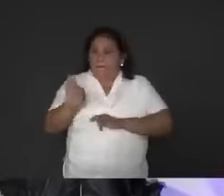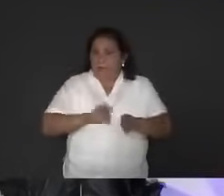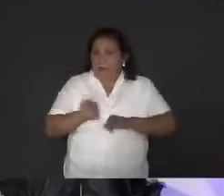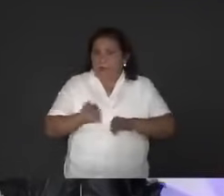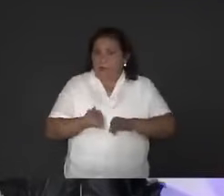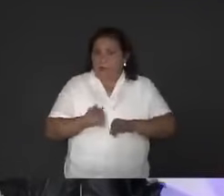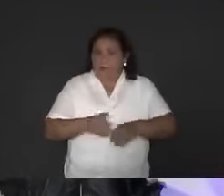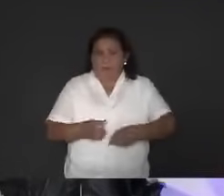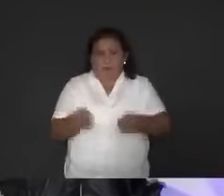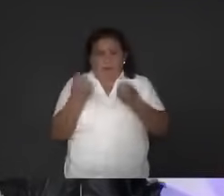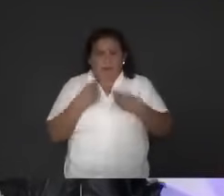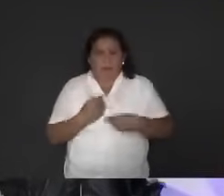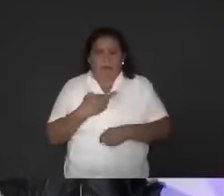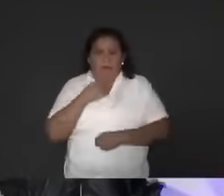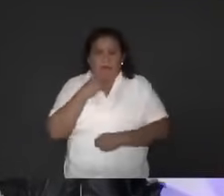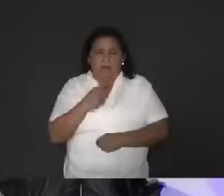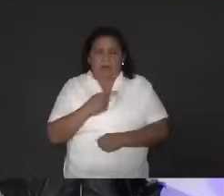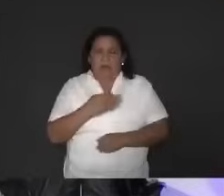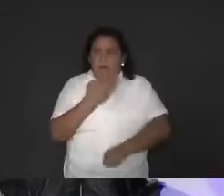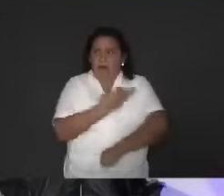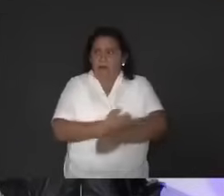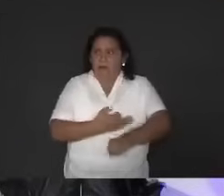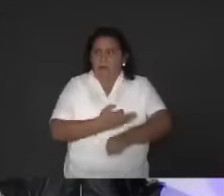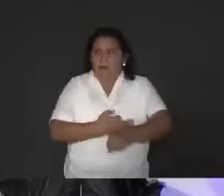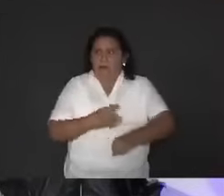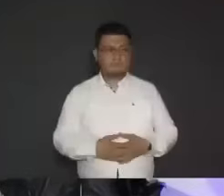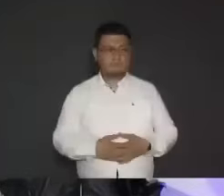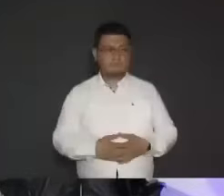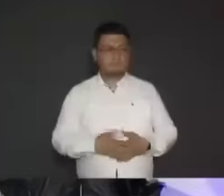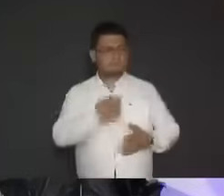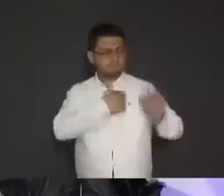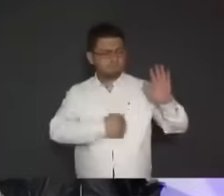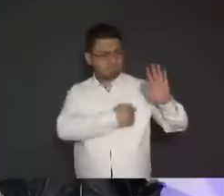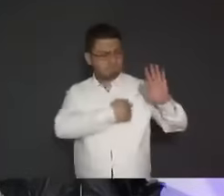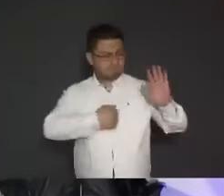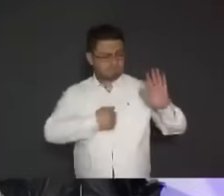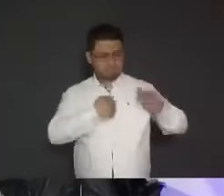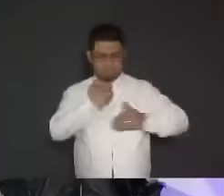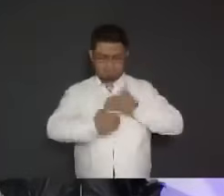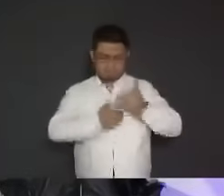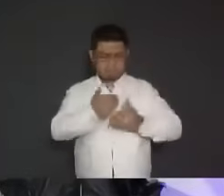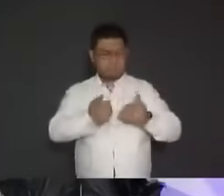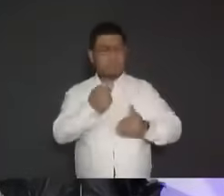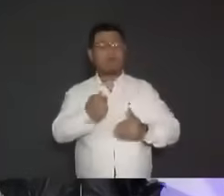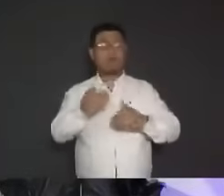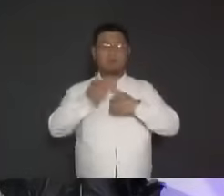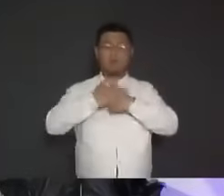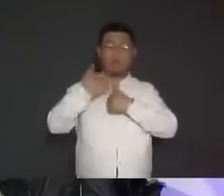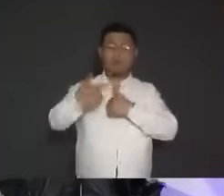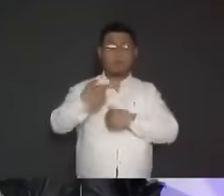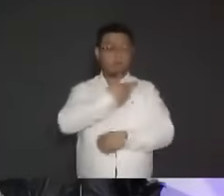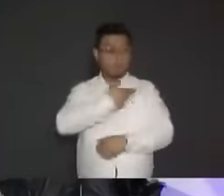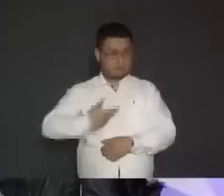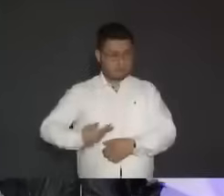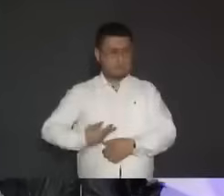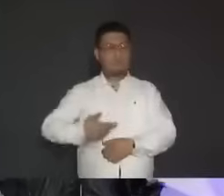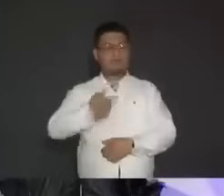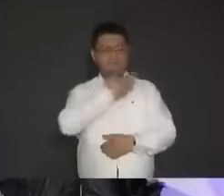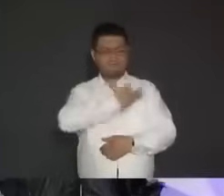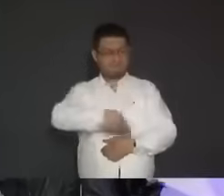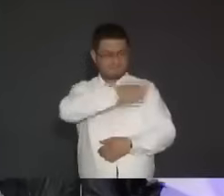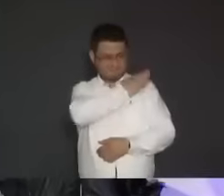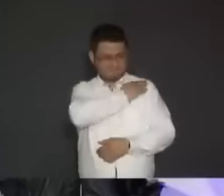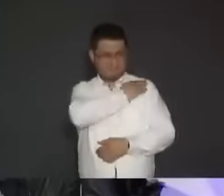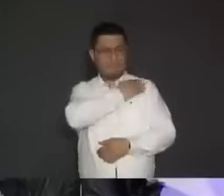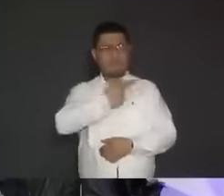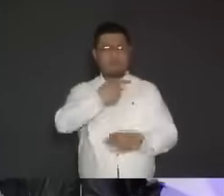da bienestar a nuestras familias. Tenemos ya el compromiso de la próxima presidenta Claudia Sheinbaum en sus visitas a